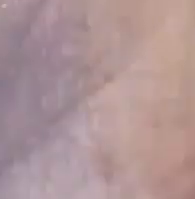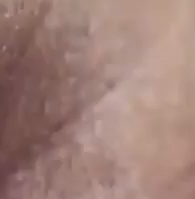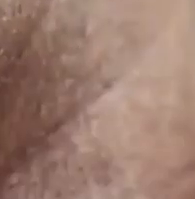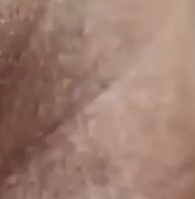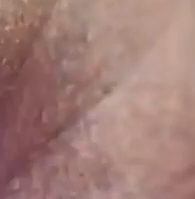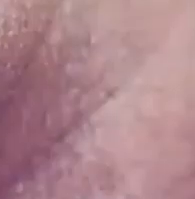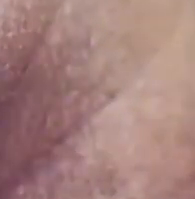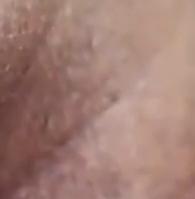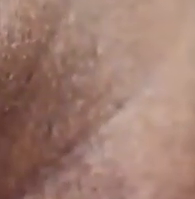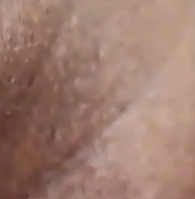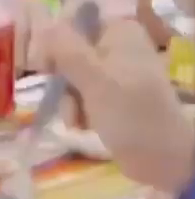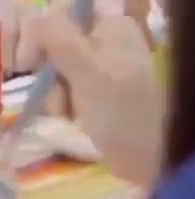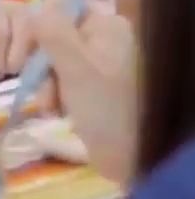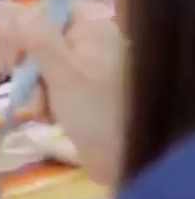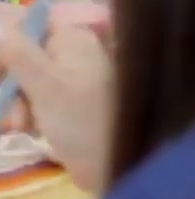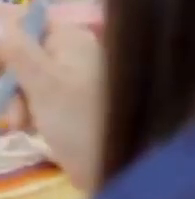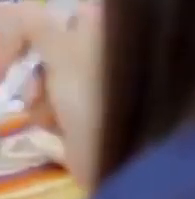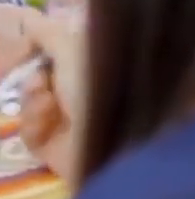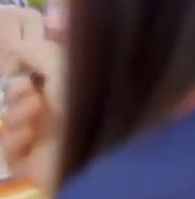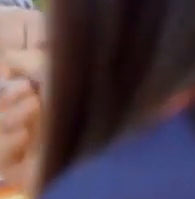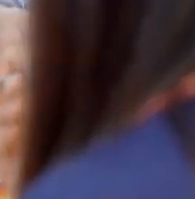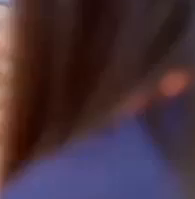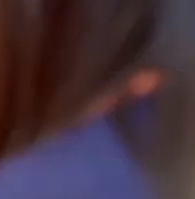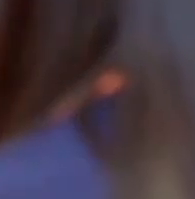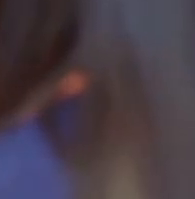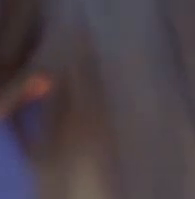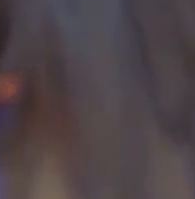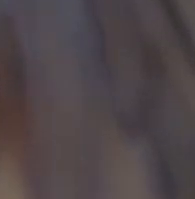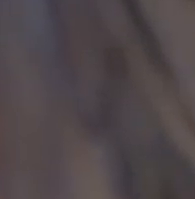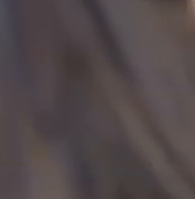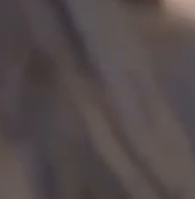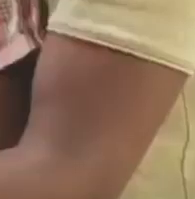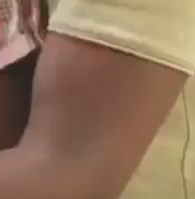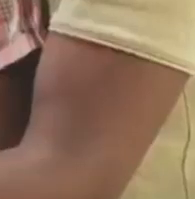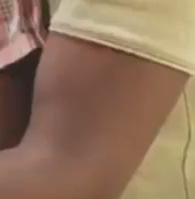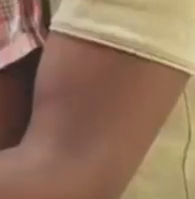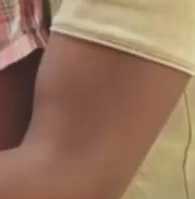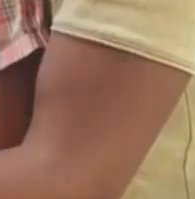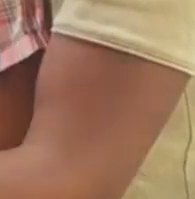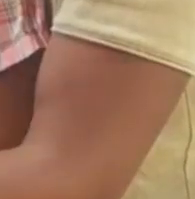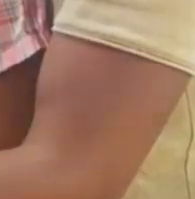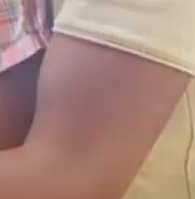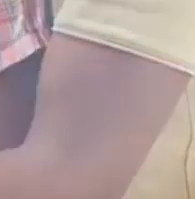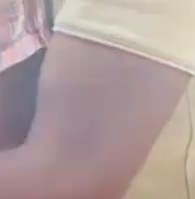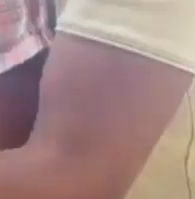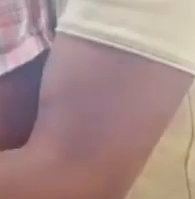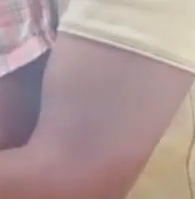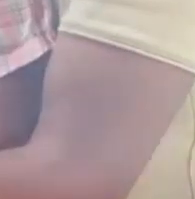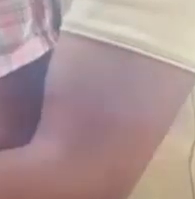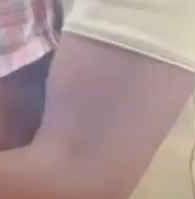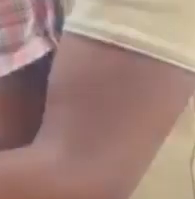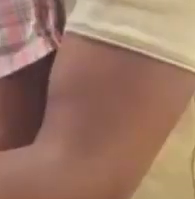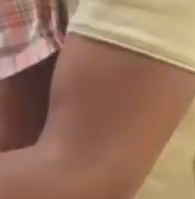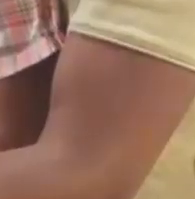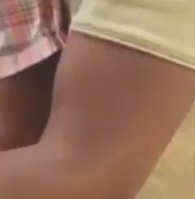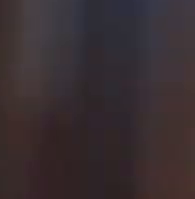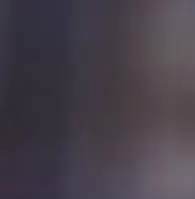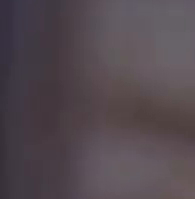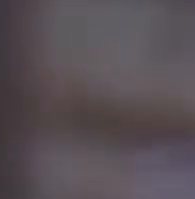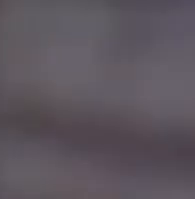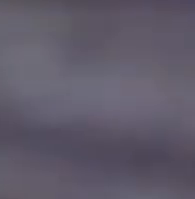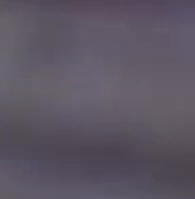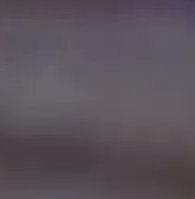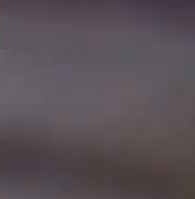hacemos, con todos los que amamos. Es hora de ser un equipo, de apoyarnos. Es momento de valorar lo más simple que tenemos, para que